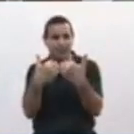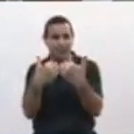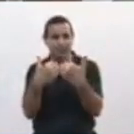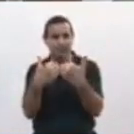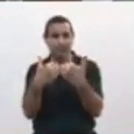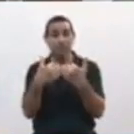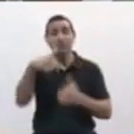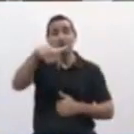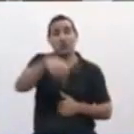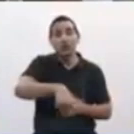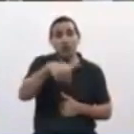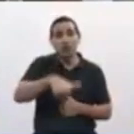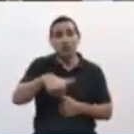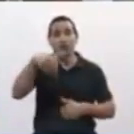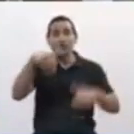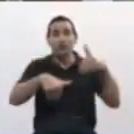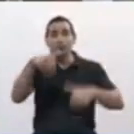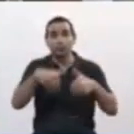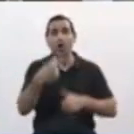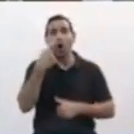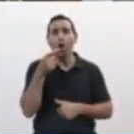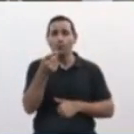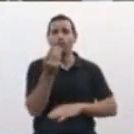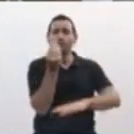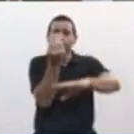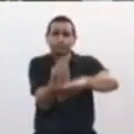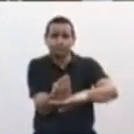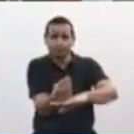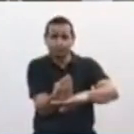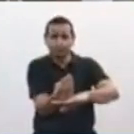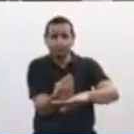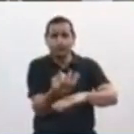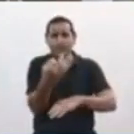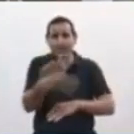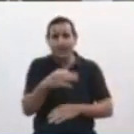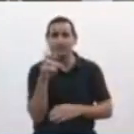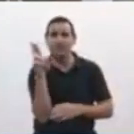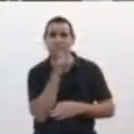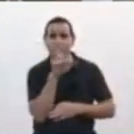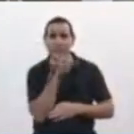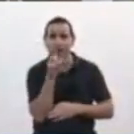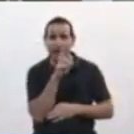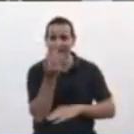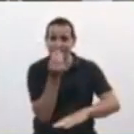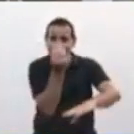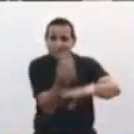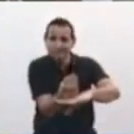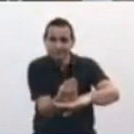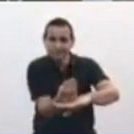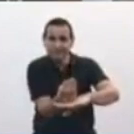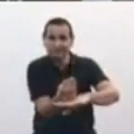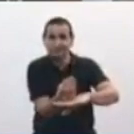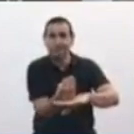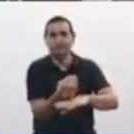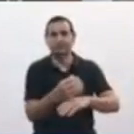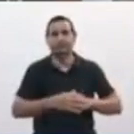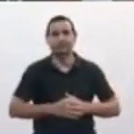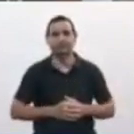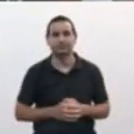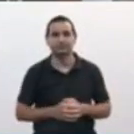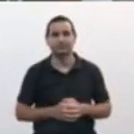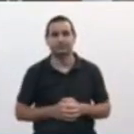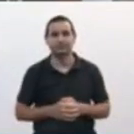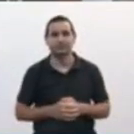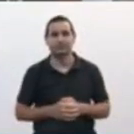embargo hoy vamos a votar que un hombre ocupe el lugar que podría y que debería ocupar una mujer por el orden de mérito y